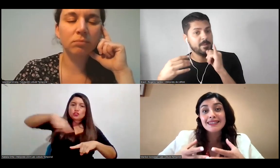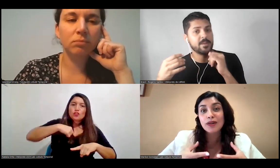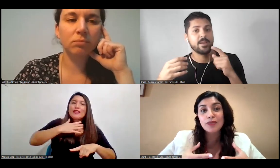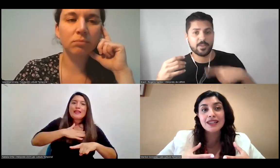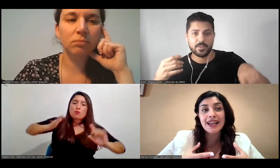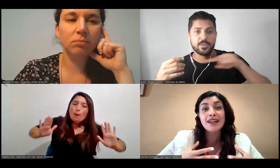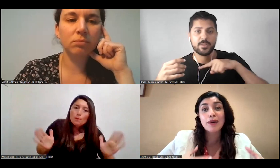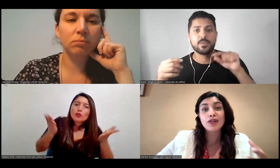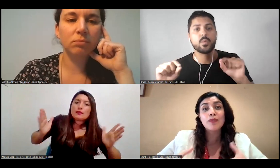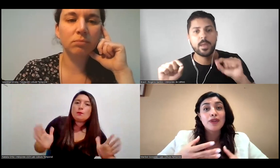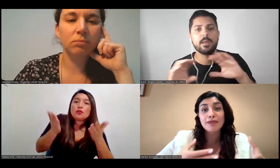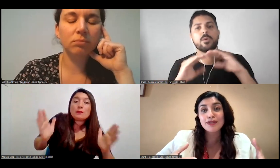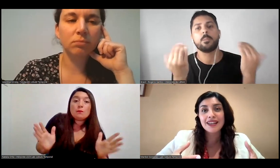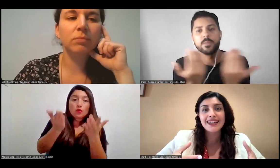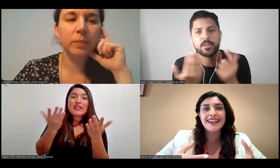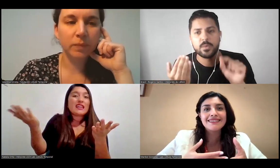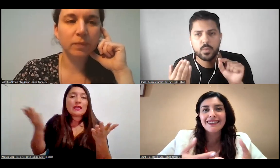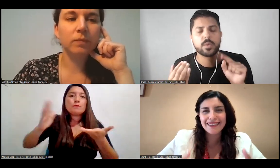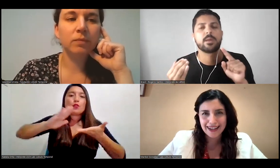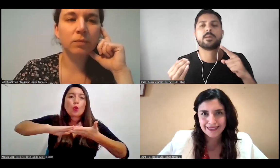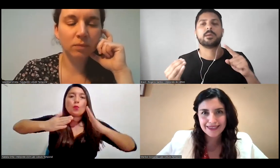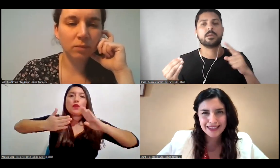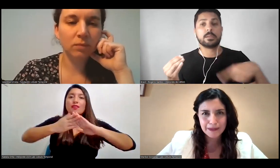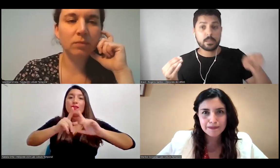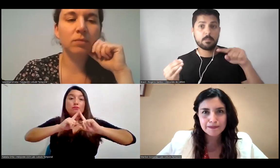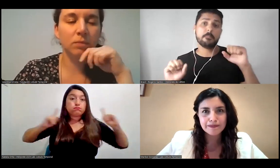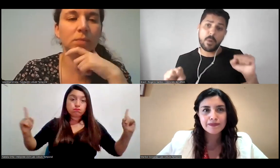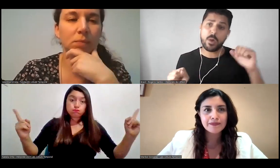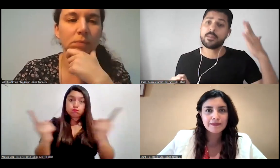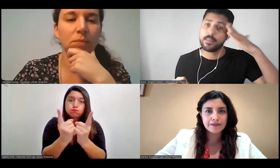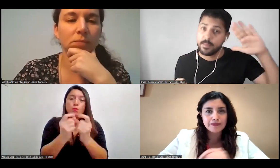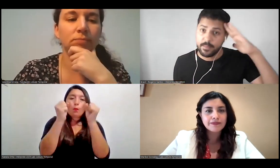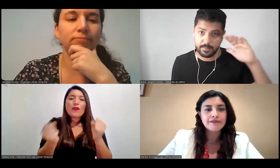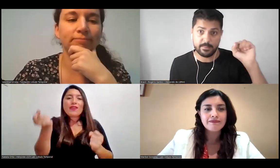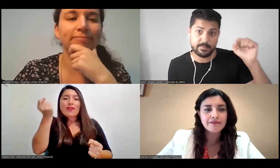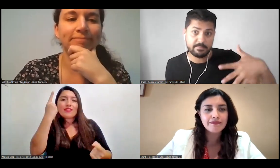generar esta comunidad en la cual nos podemos entender, ¿sí?